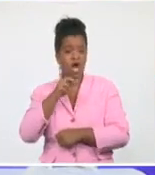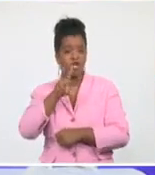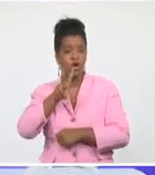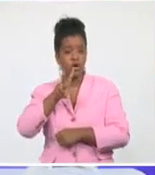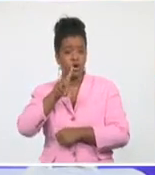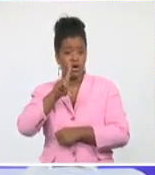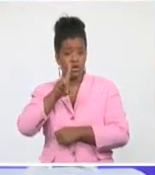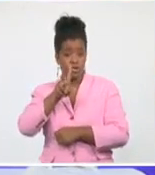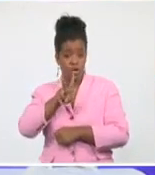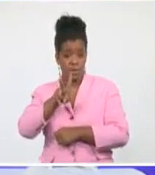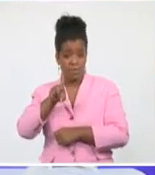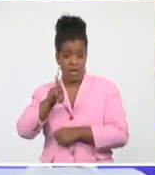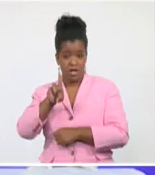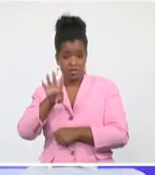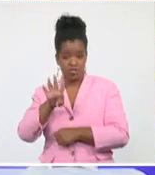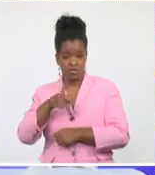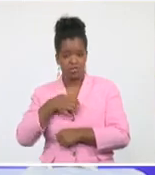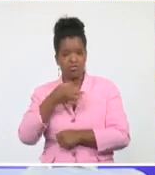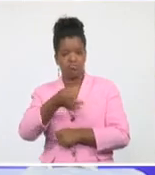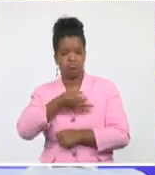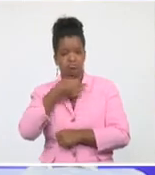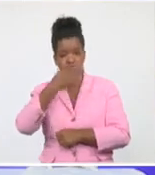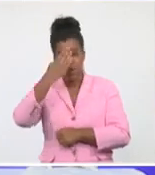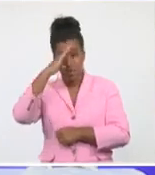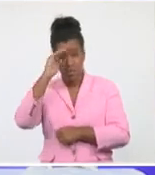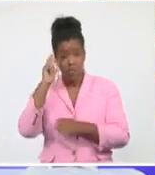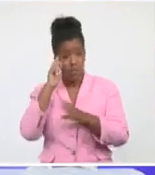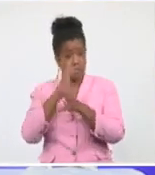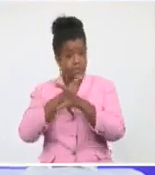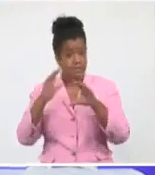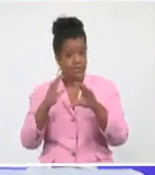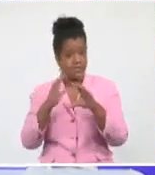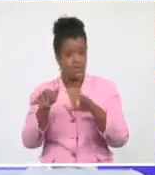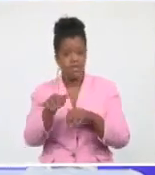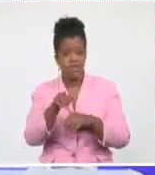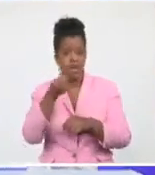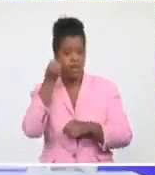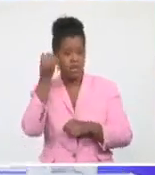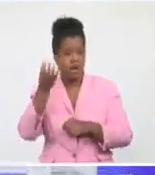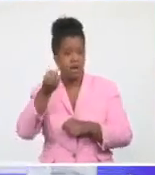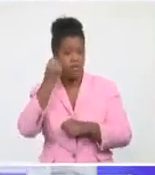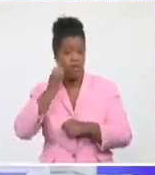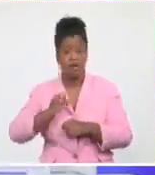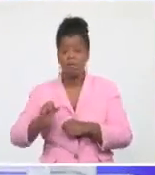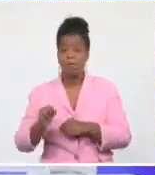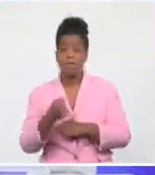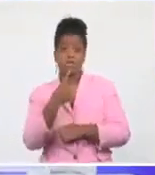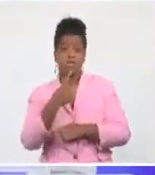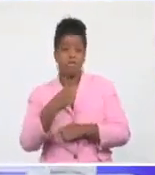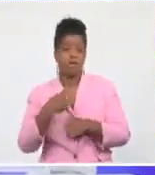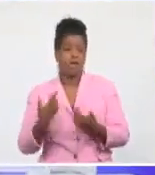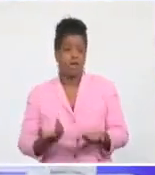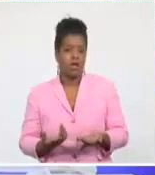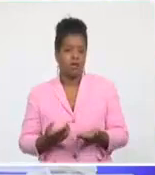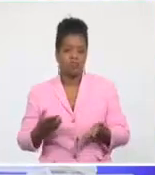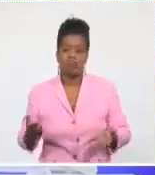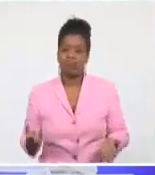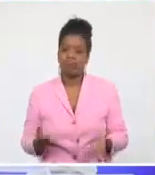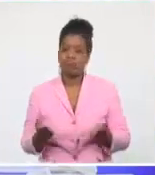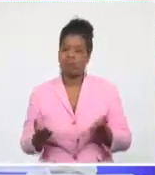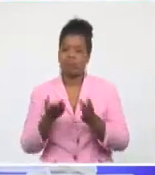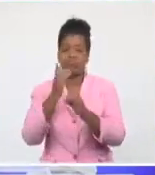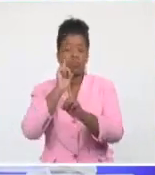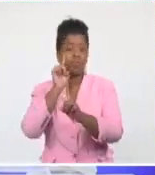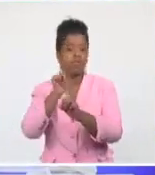en Cuba, la ciencia y la innovación han sido factores claves del proceso de desarrollo y de los objetivos de